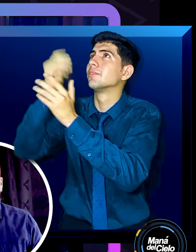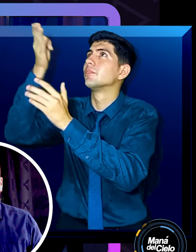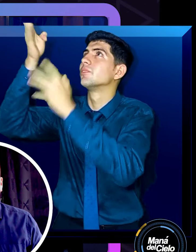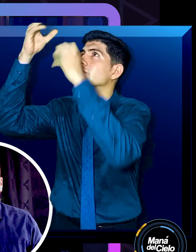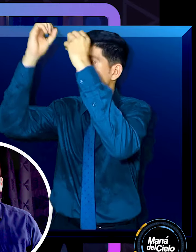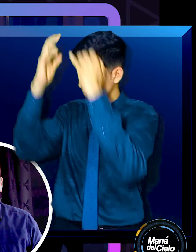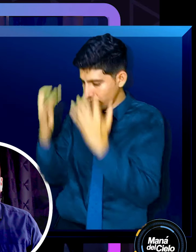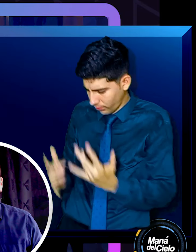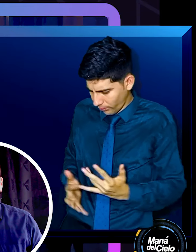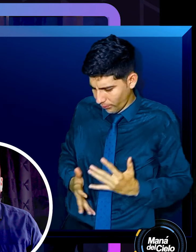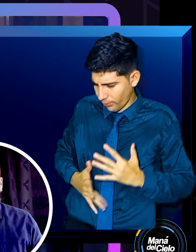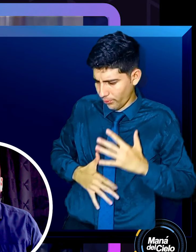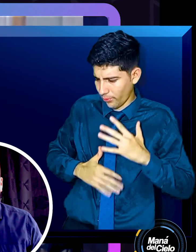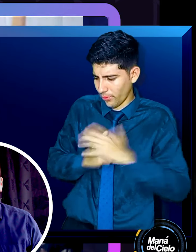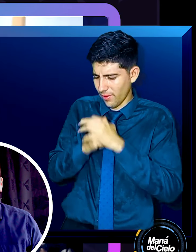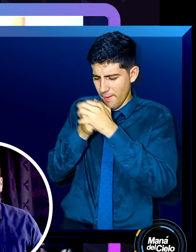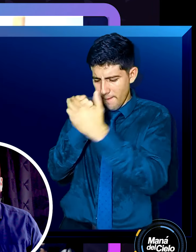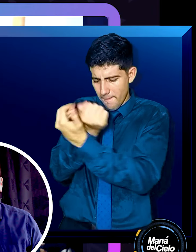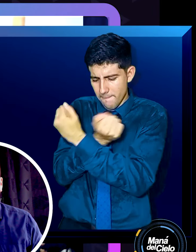entonces tú tendrás amor.